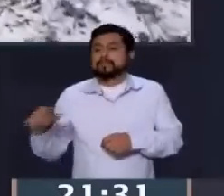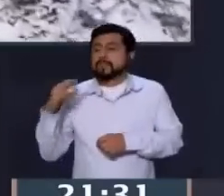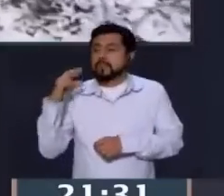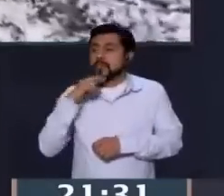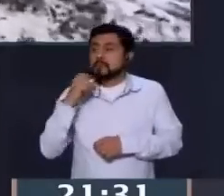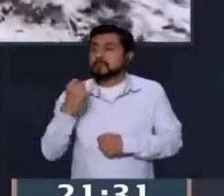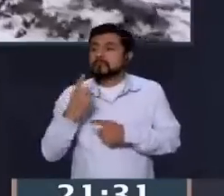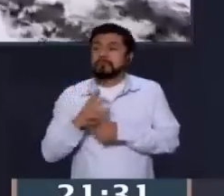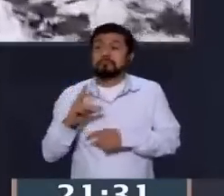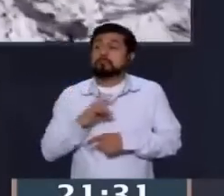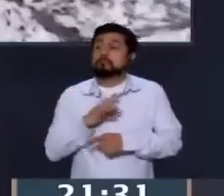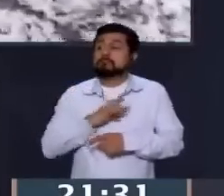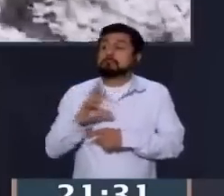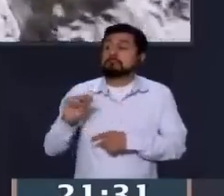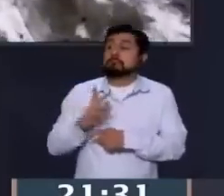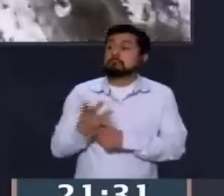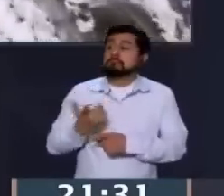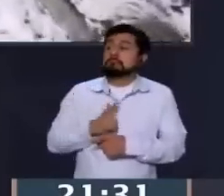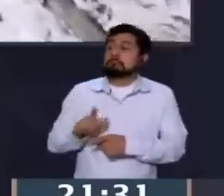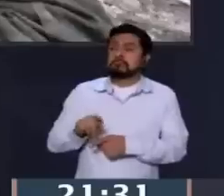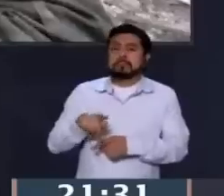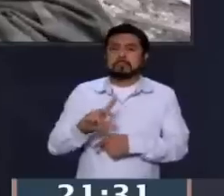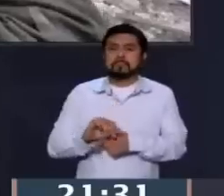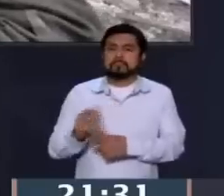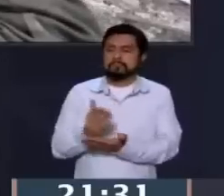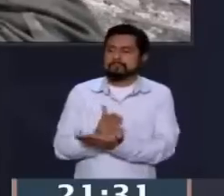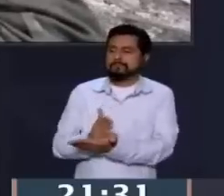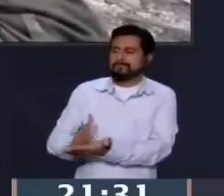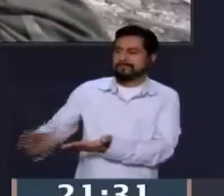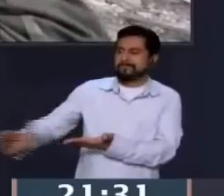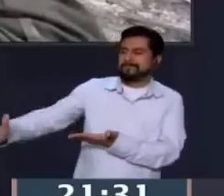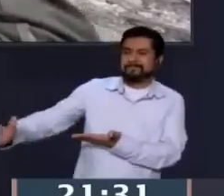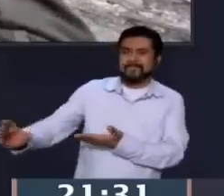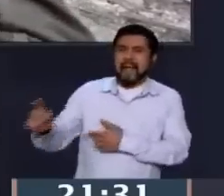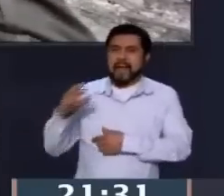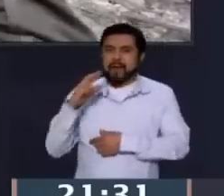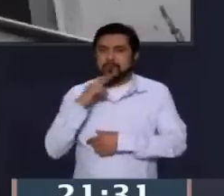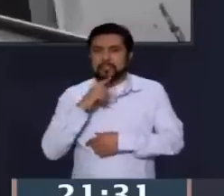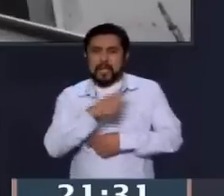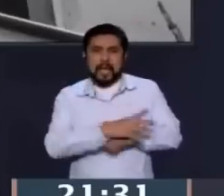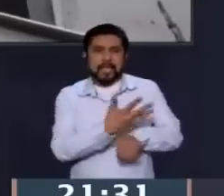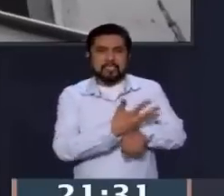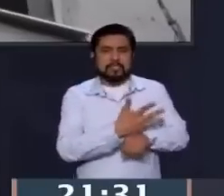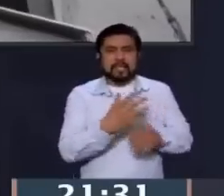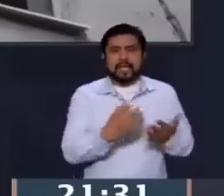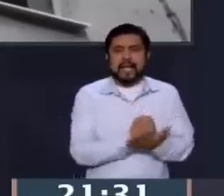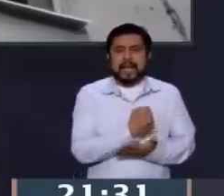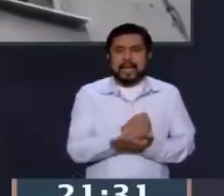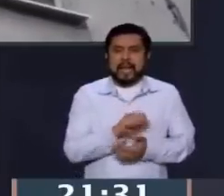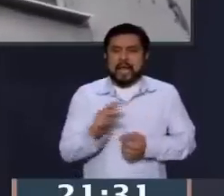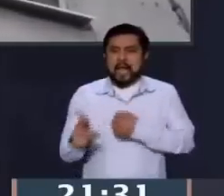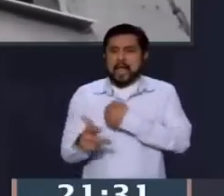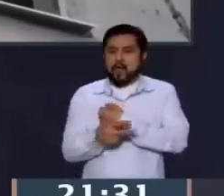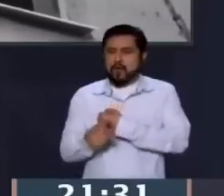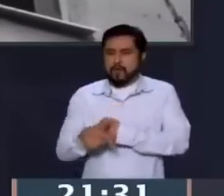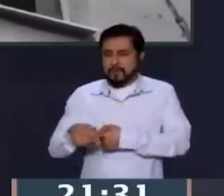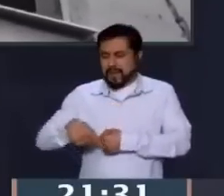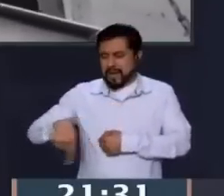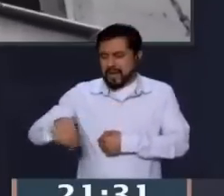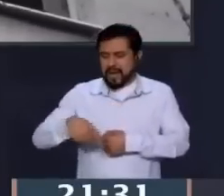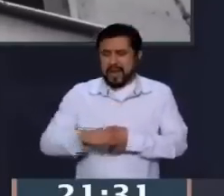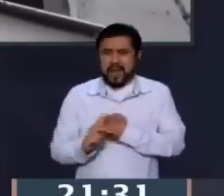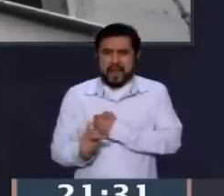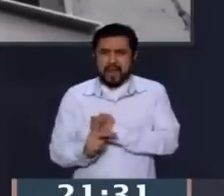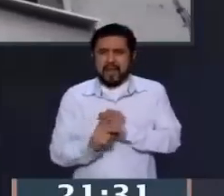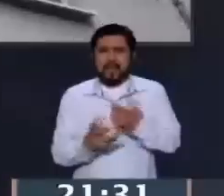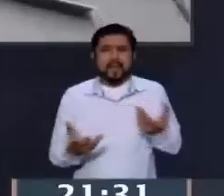rusofobia que hay en Europa desplazó a Rusia se queda con ese mercado hace a los europeos Claro que son los grandes perdedores dependientes de